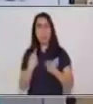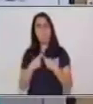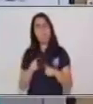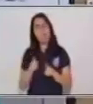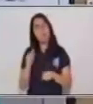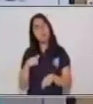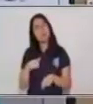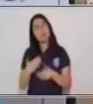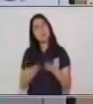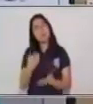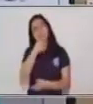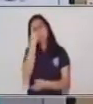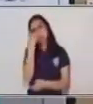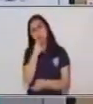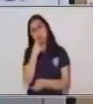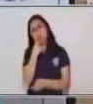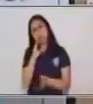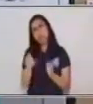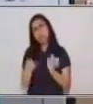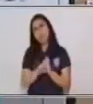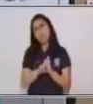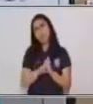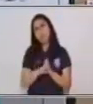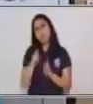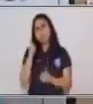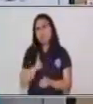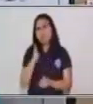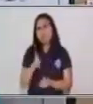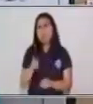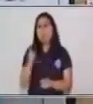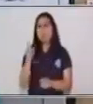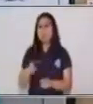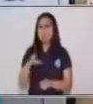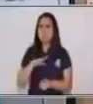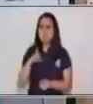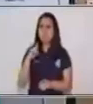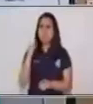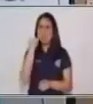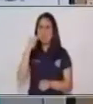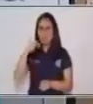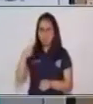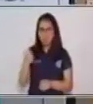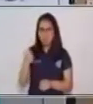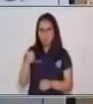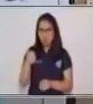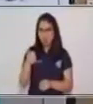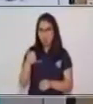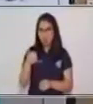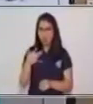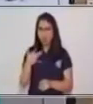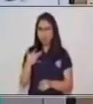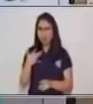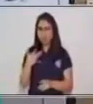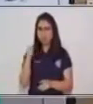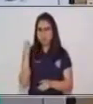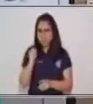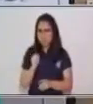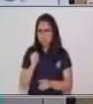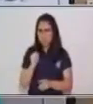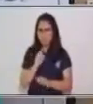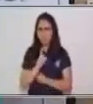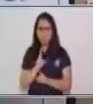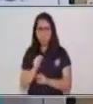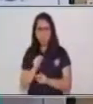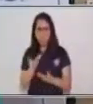las dos principales son en verso y en prosa. Las que hemos visto acá es un verso, es un poema y es un fragmento